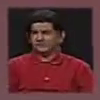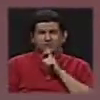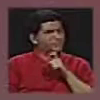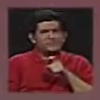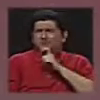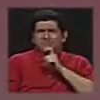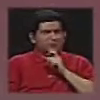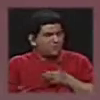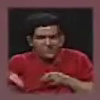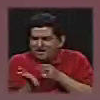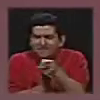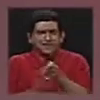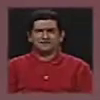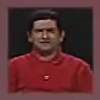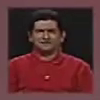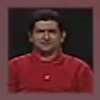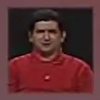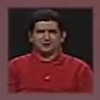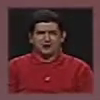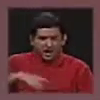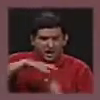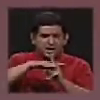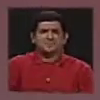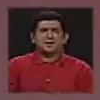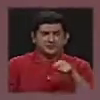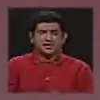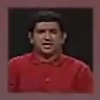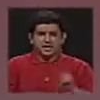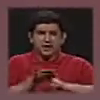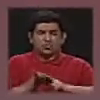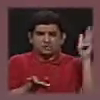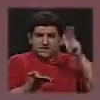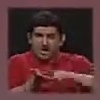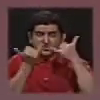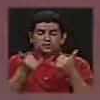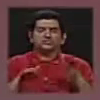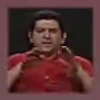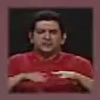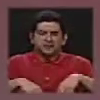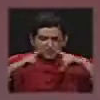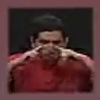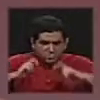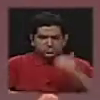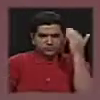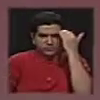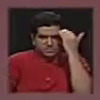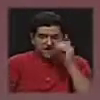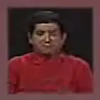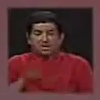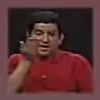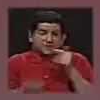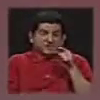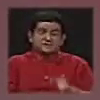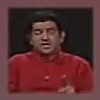difícil, sinceramente, desde que salió el contrato refrendado, que fue el que pudimos revisar ya con más tranquilidad, sabiendo que era probablemente